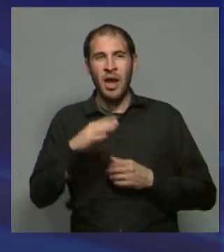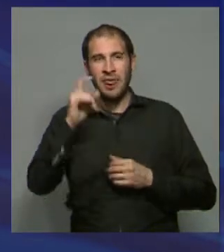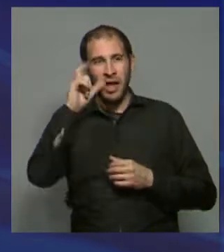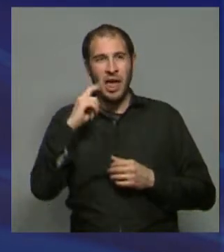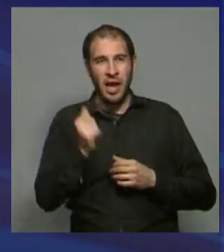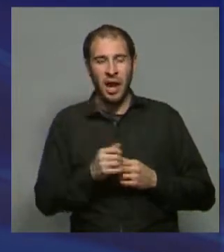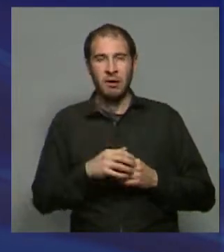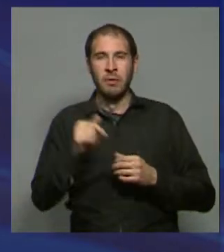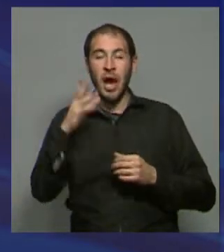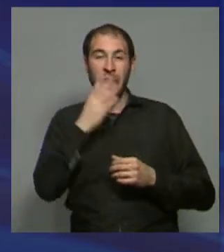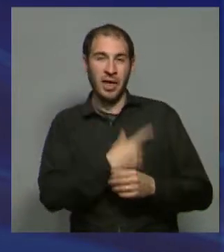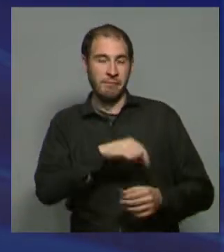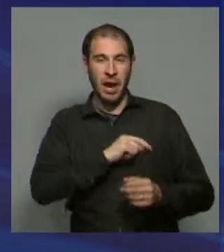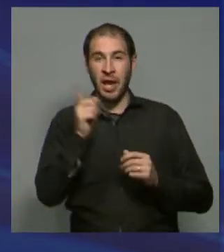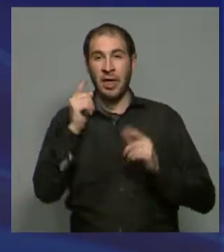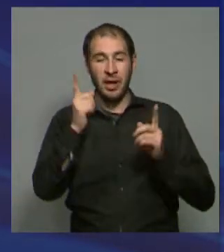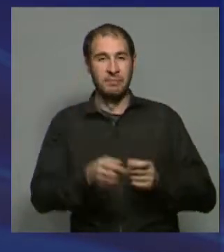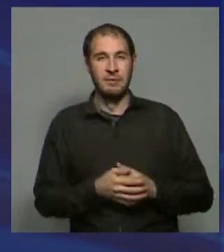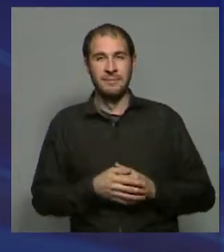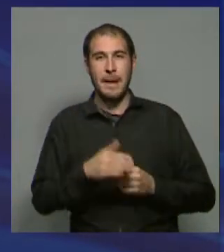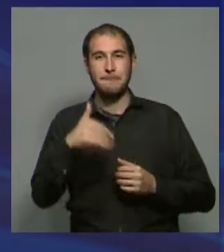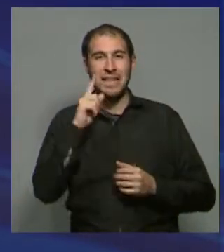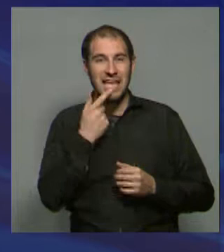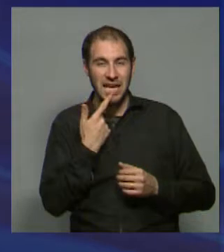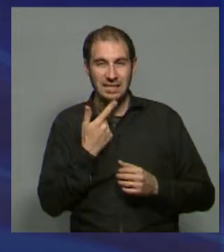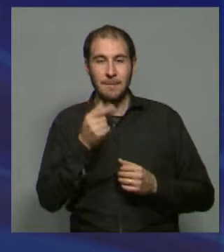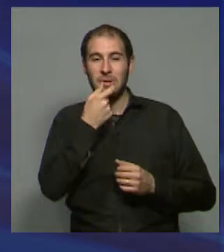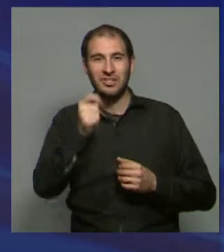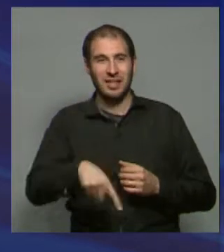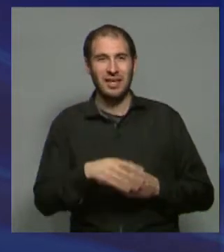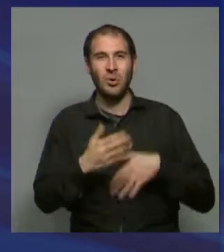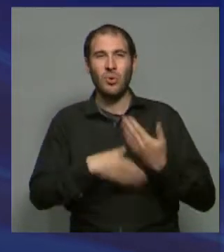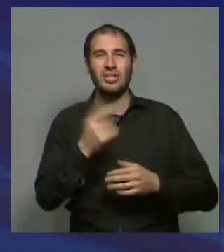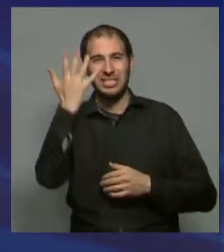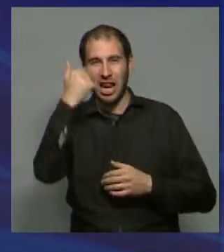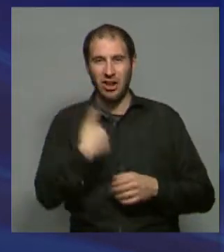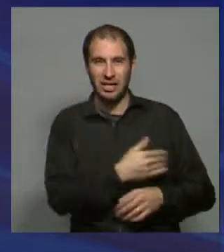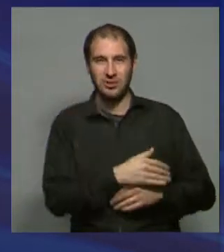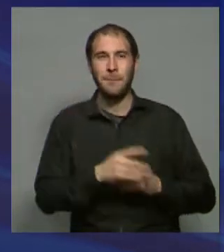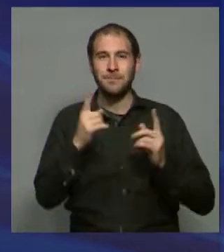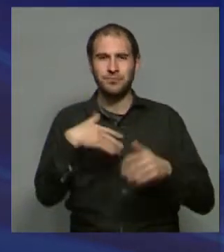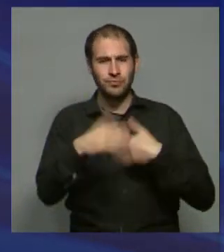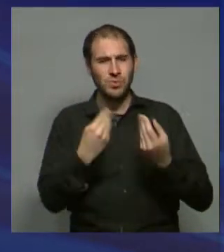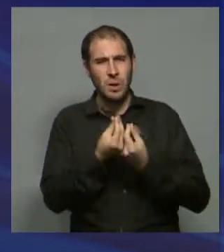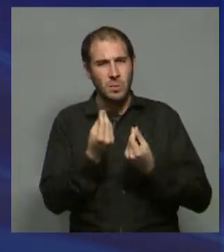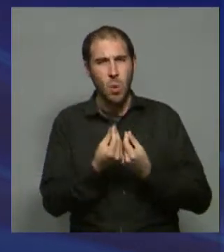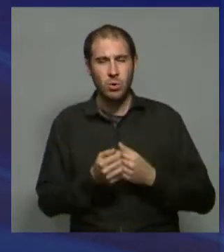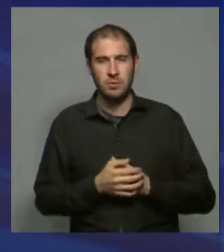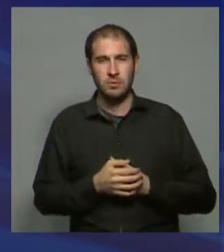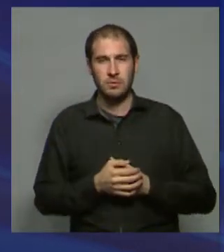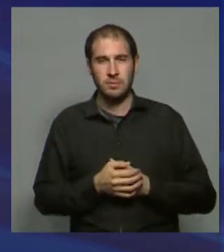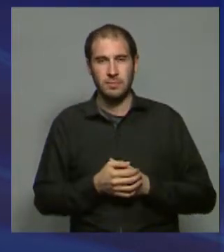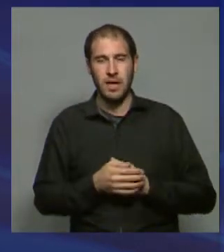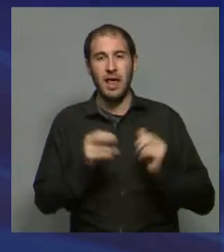que viene del Murcia de España, como así también Matías Sández, el mendocino, jugador de San Lorenzo. También varios jugadores que tienen que ver